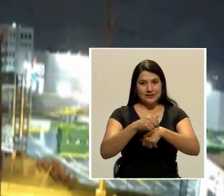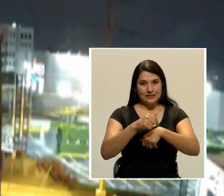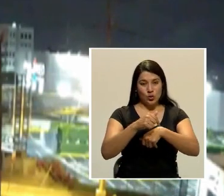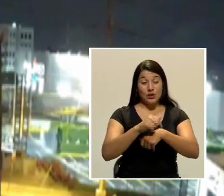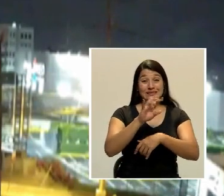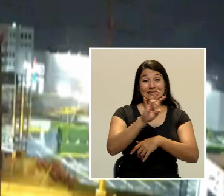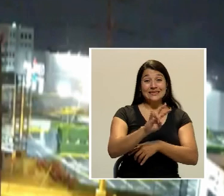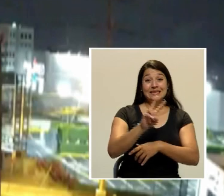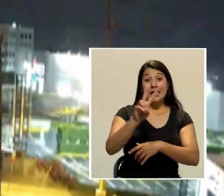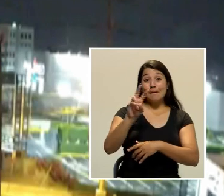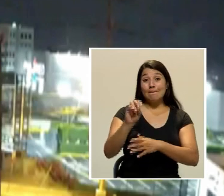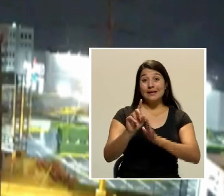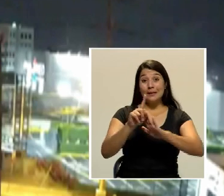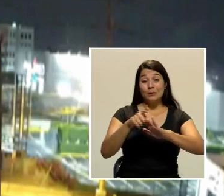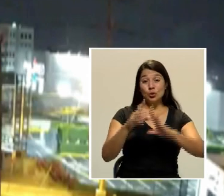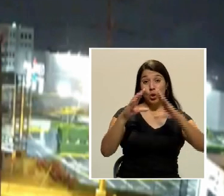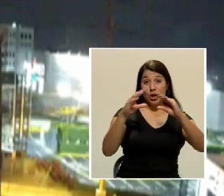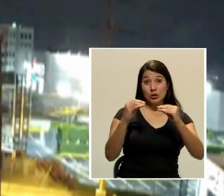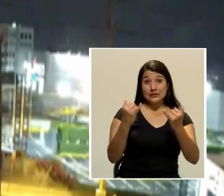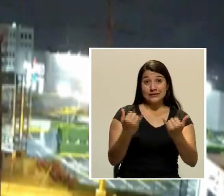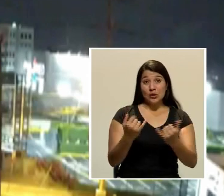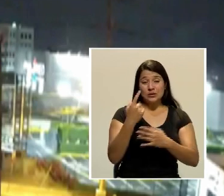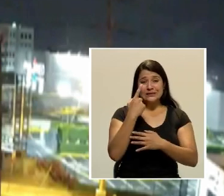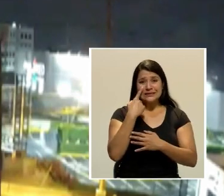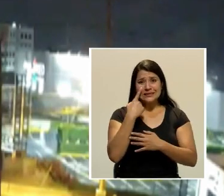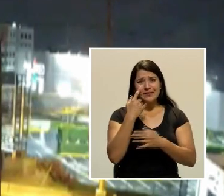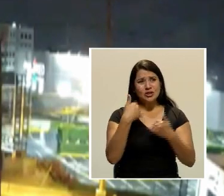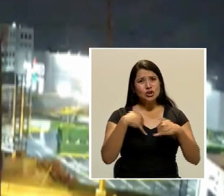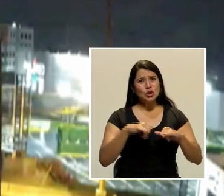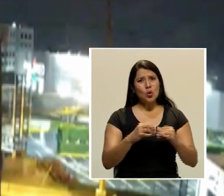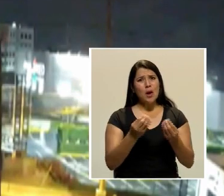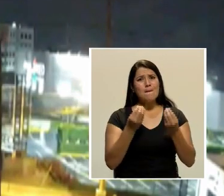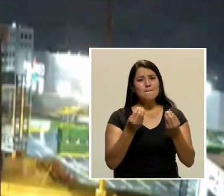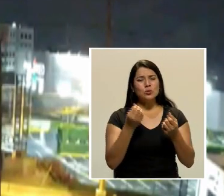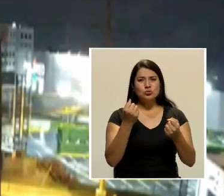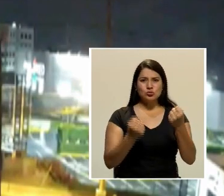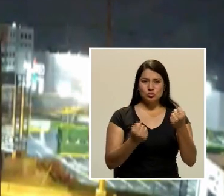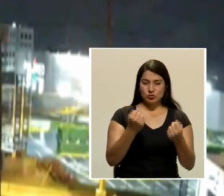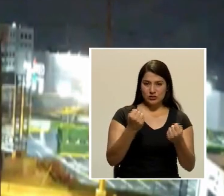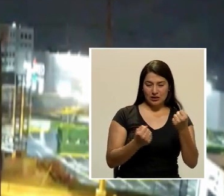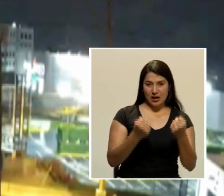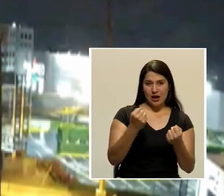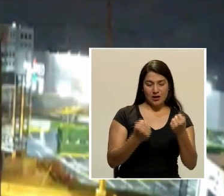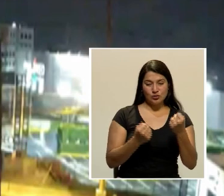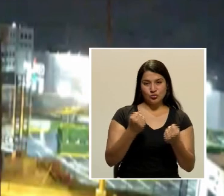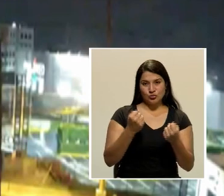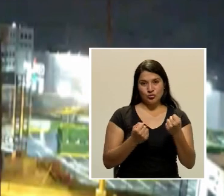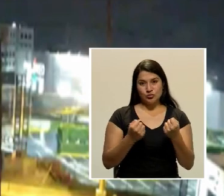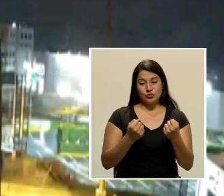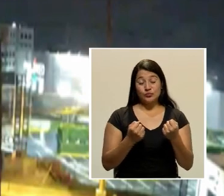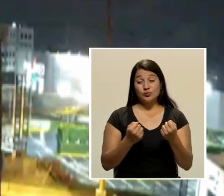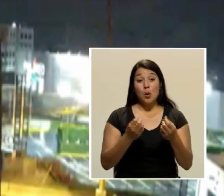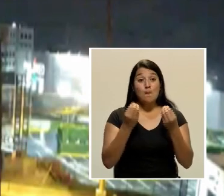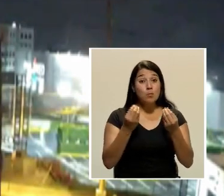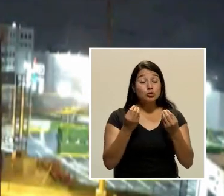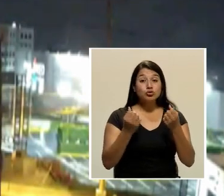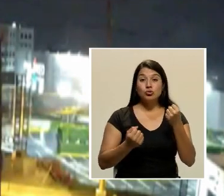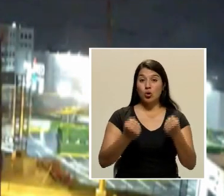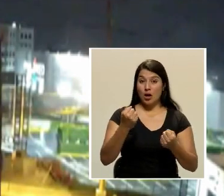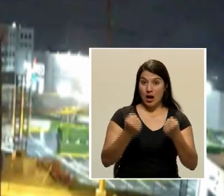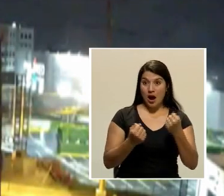Taras en Cartago. Nos movemos ahora a la Ruta 3 en la entrada de Heredia por el Paseo de las